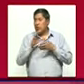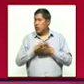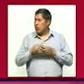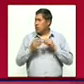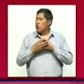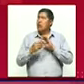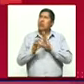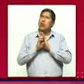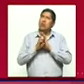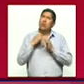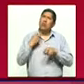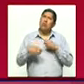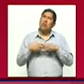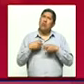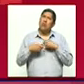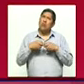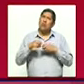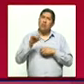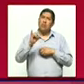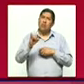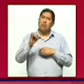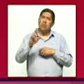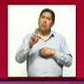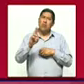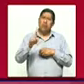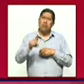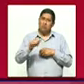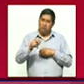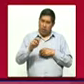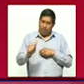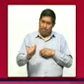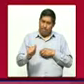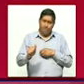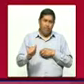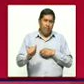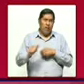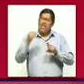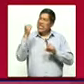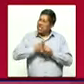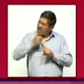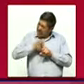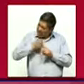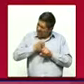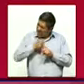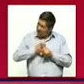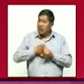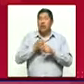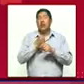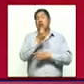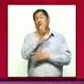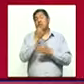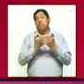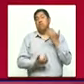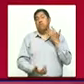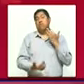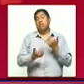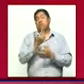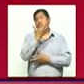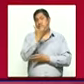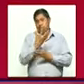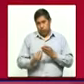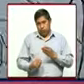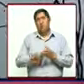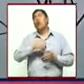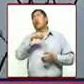tenemos por ejemplo problemas en Irupana, donde se está haciendo todo lo posible para apagar el fuego.